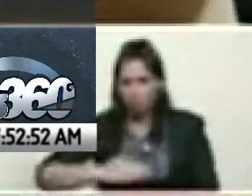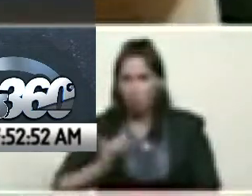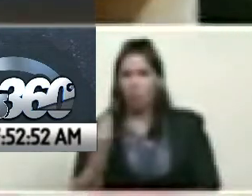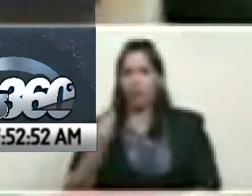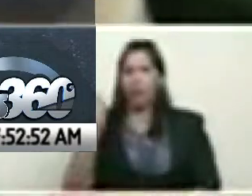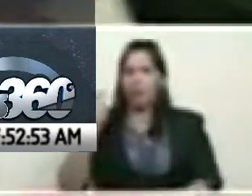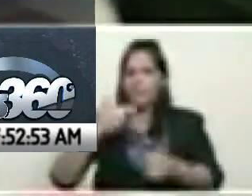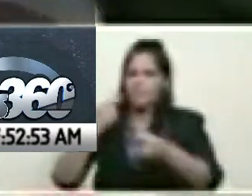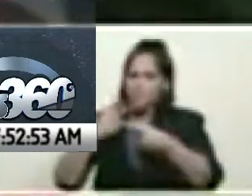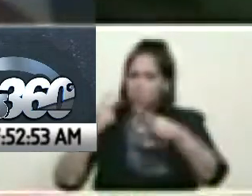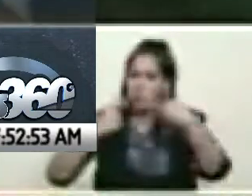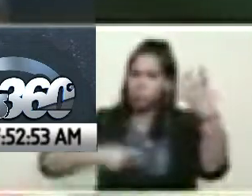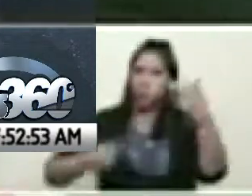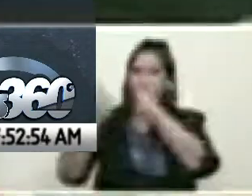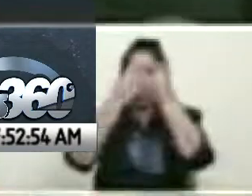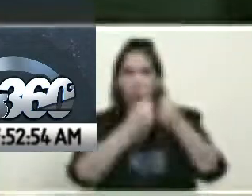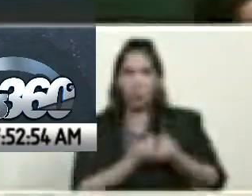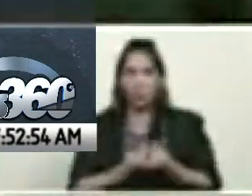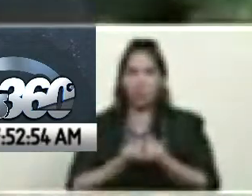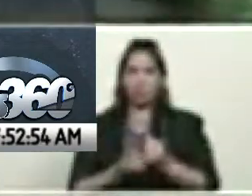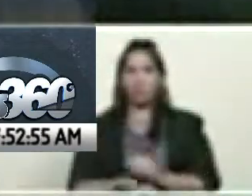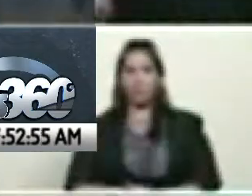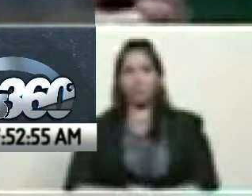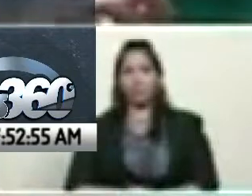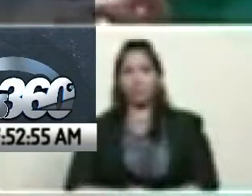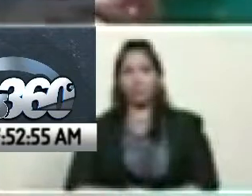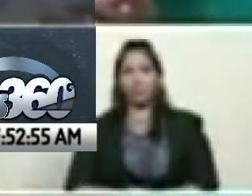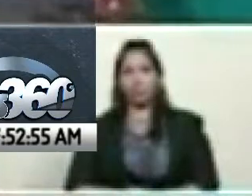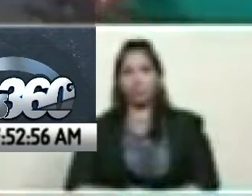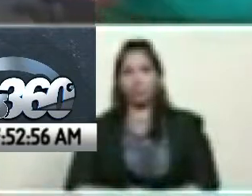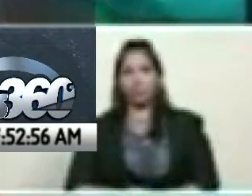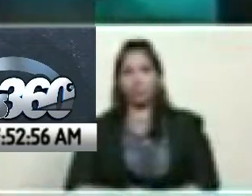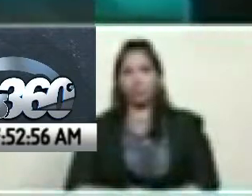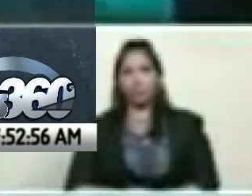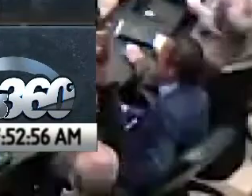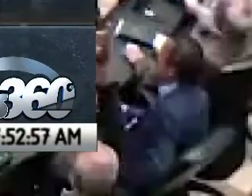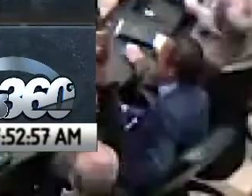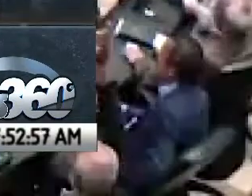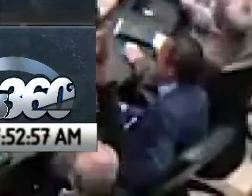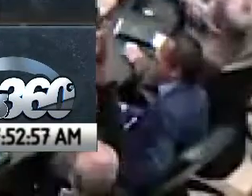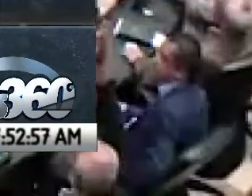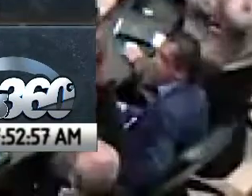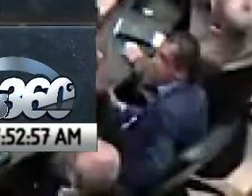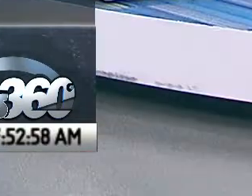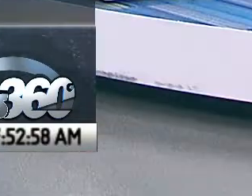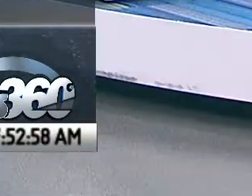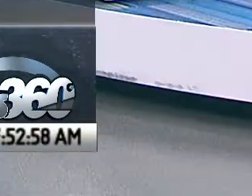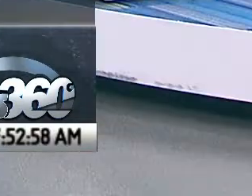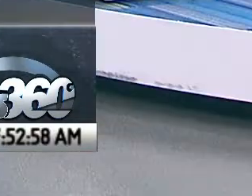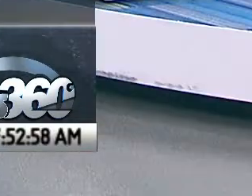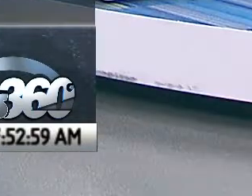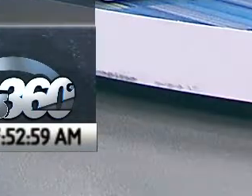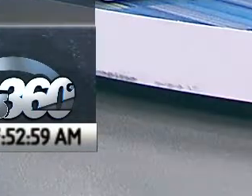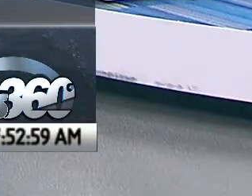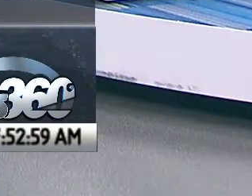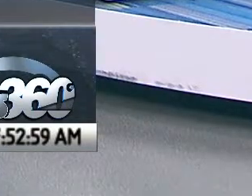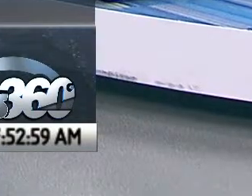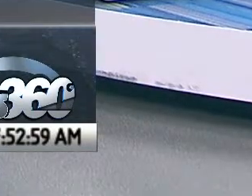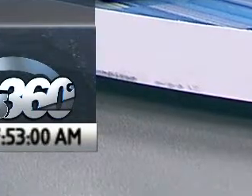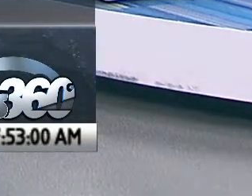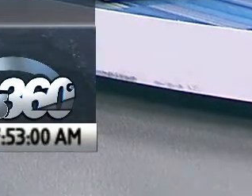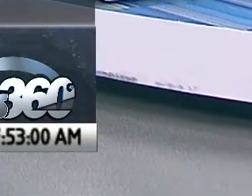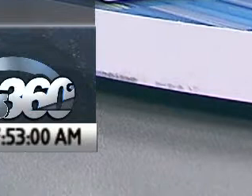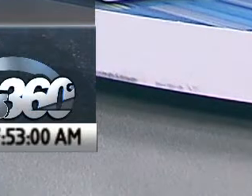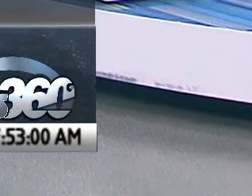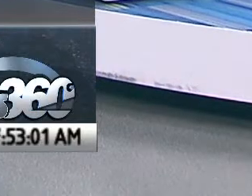desestabilizar la región para hablar de ello nos acompaña melody fonseca profesora de política de américa latina en la universidad de puerto rico en río